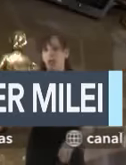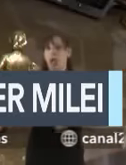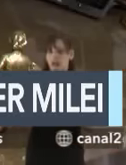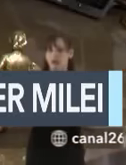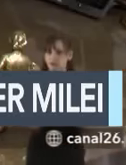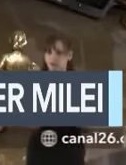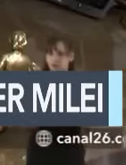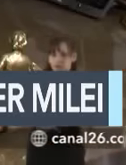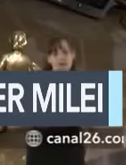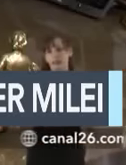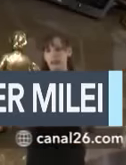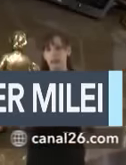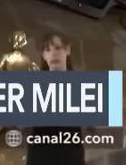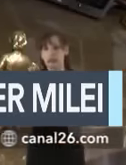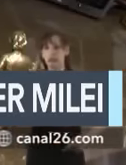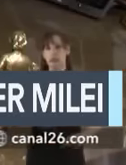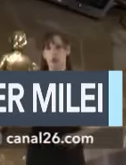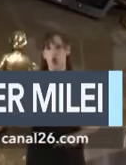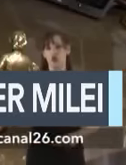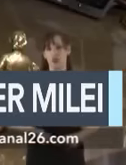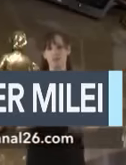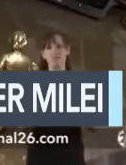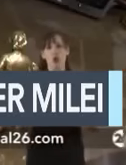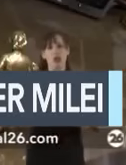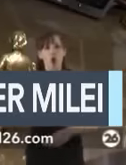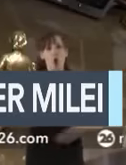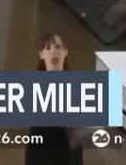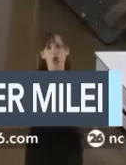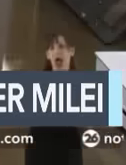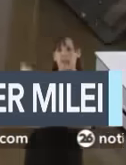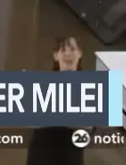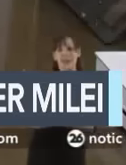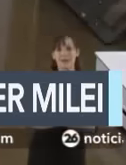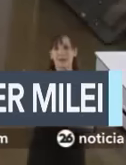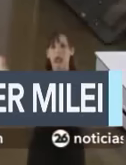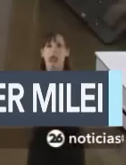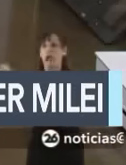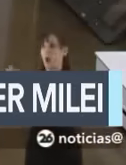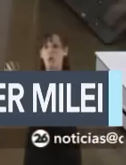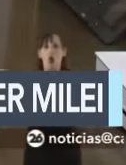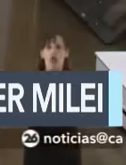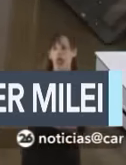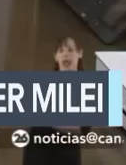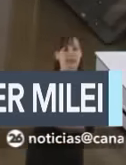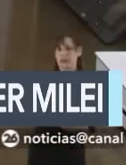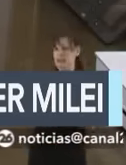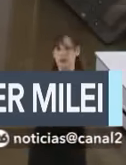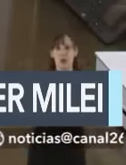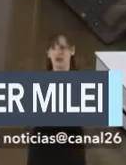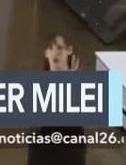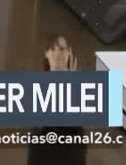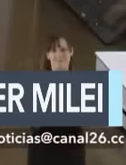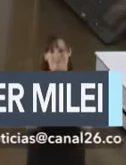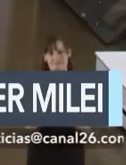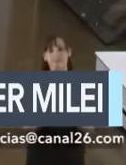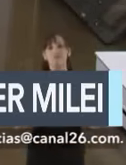morigerar los efectos de la peor herencia de la historia estos son los primeros pasos para dar vuelta a la página y